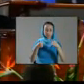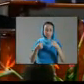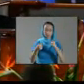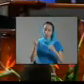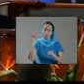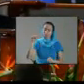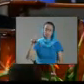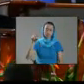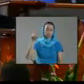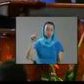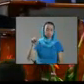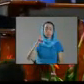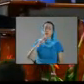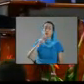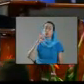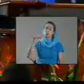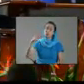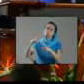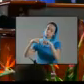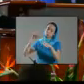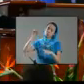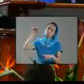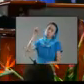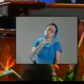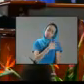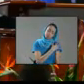si no es por tu gracia,